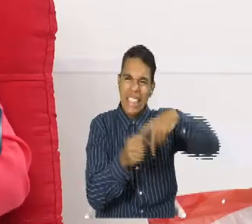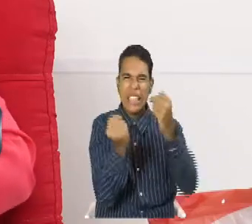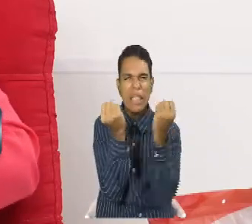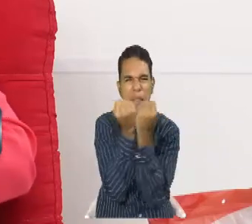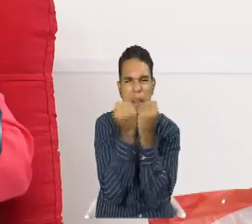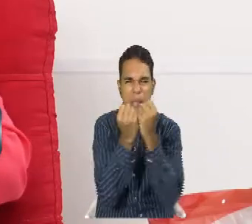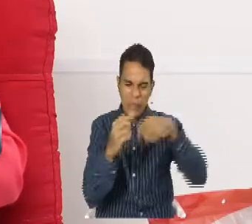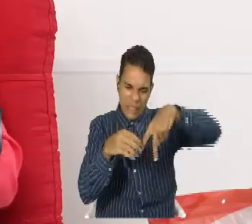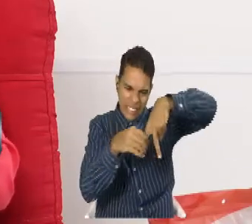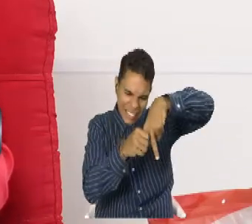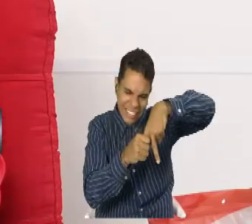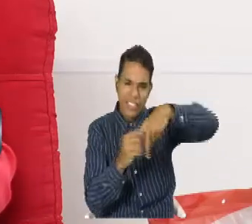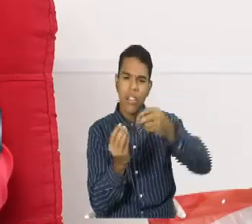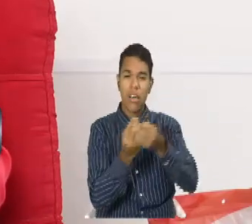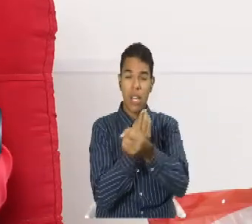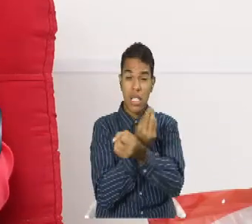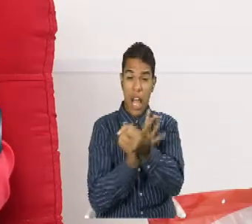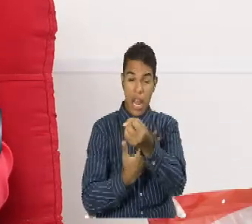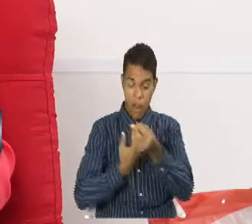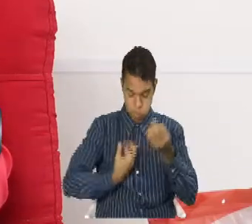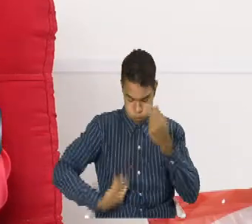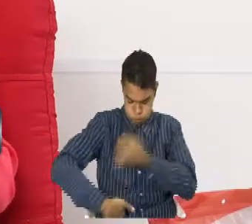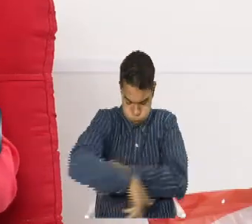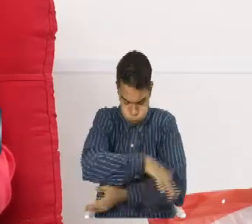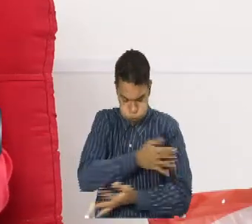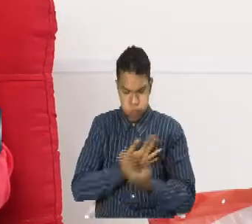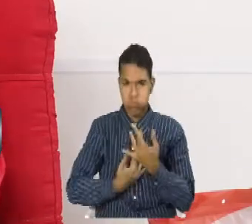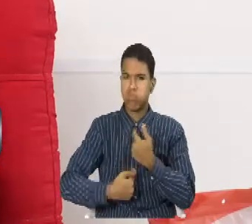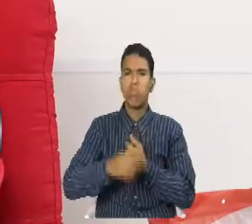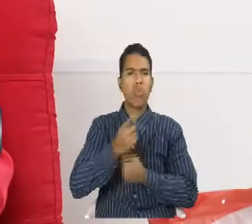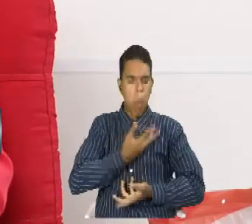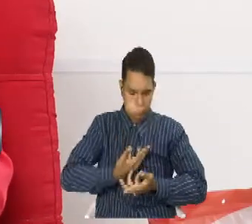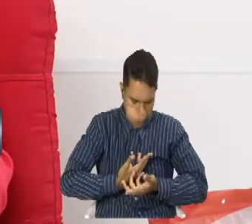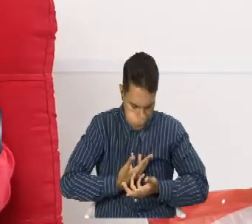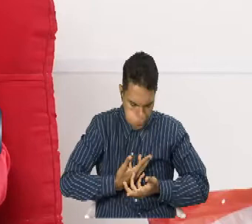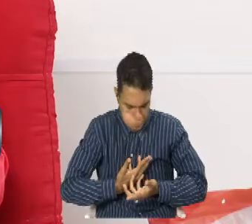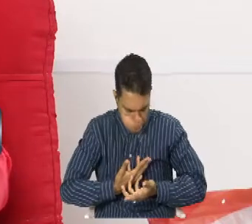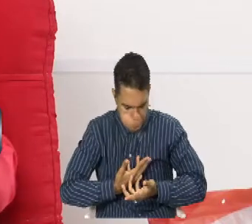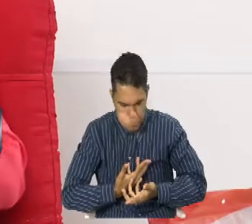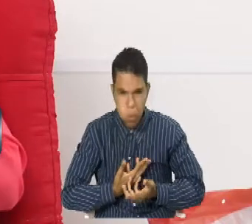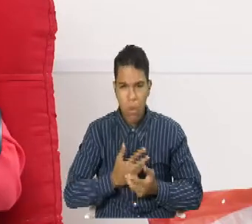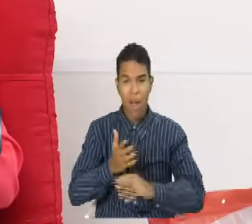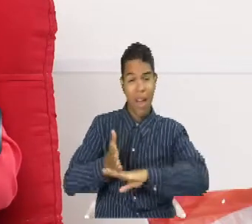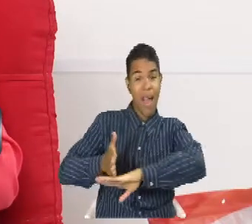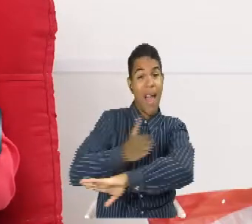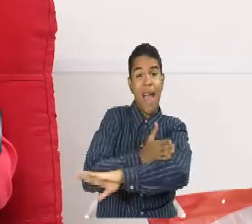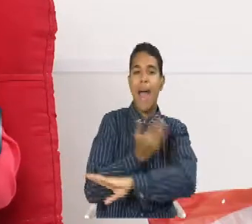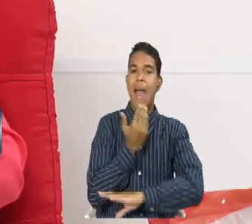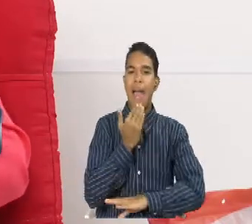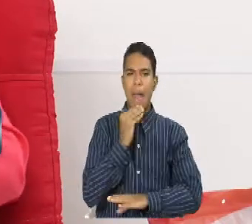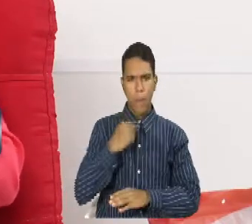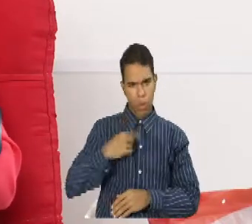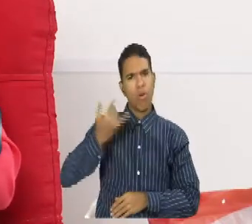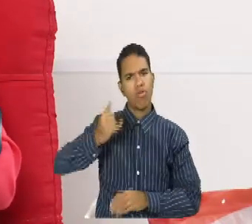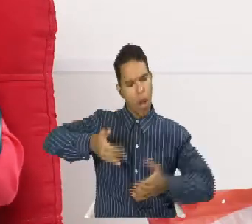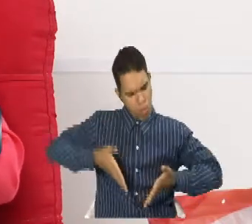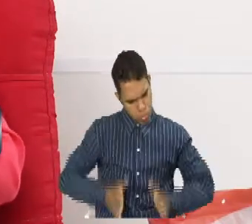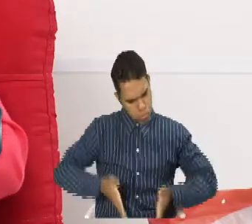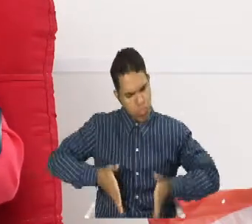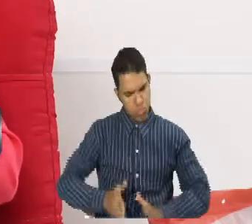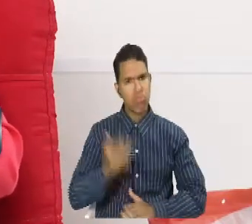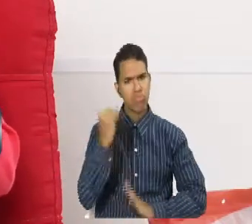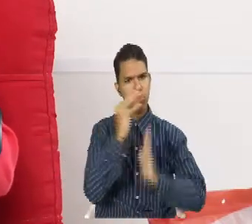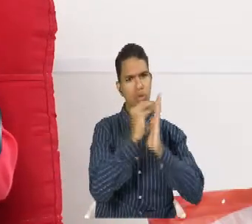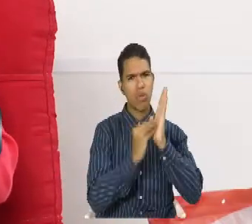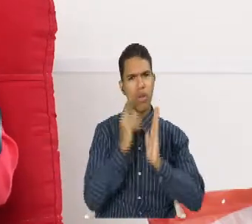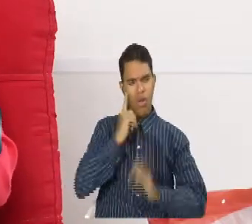órganos internos, podemos hacer presión en la vejiga y si ya hemos tenido bebés y nuestra vejiga no está muy bien acomodada, puede ayudar a que esta